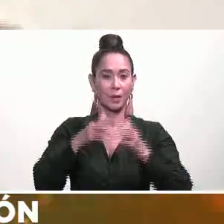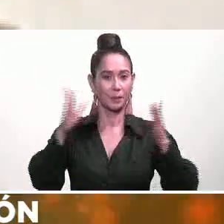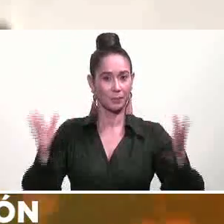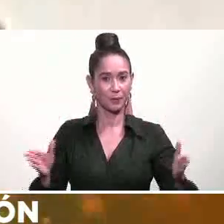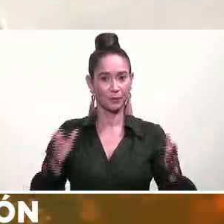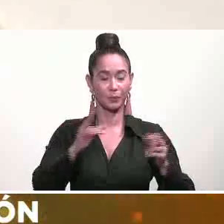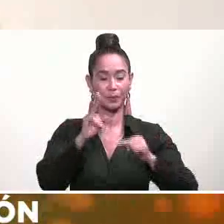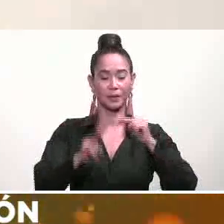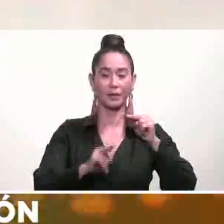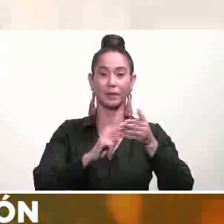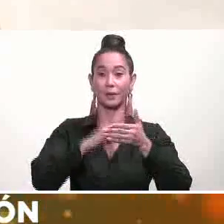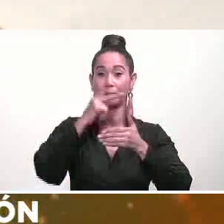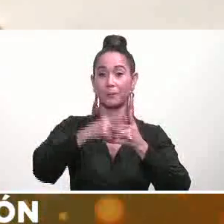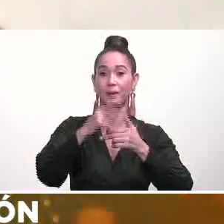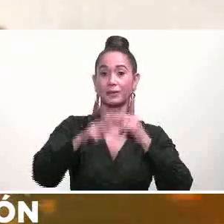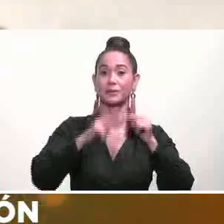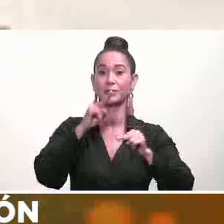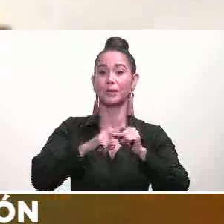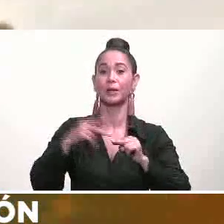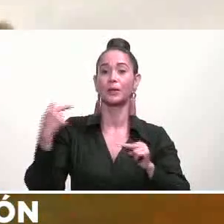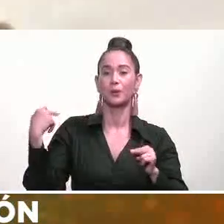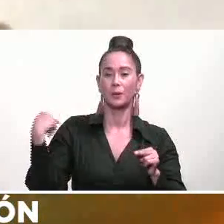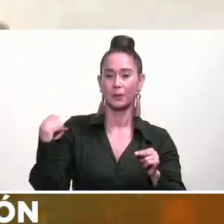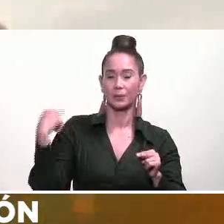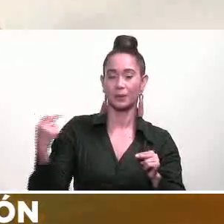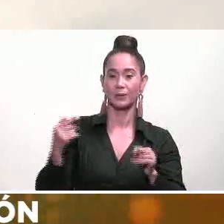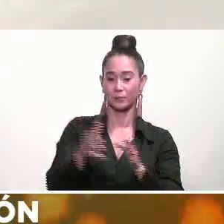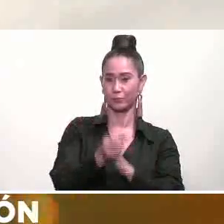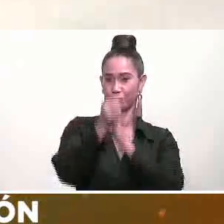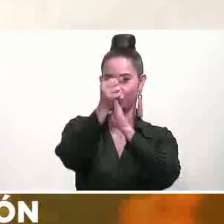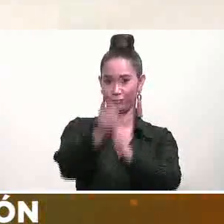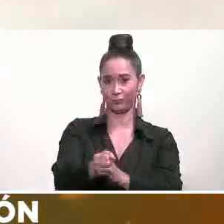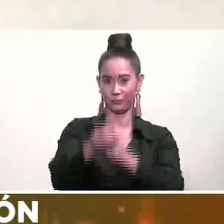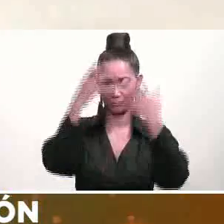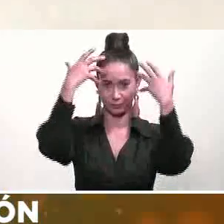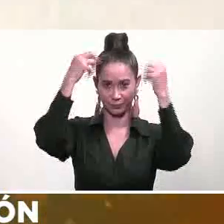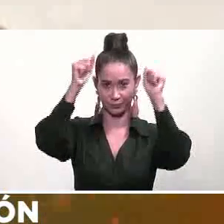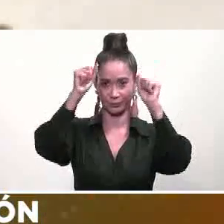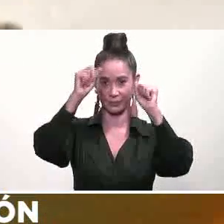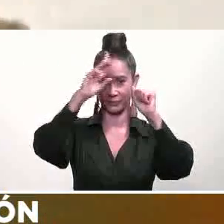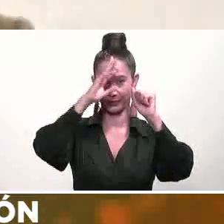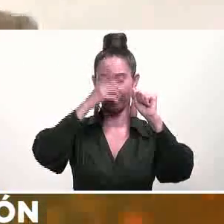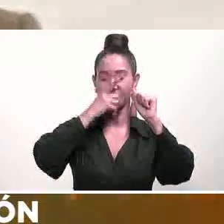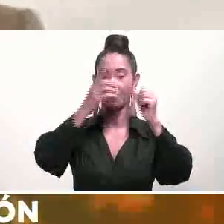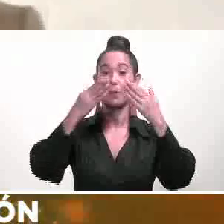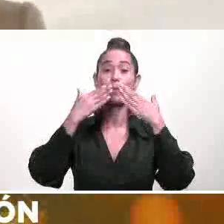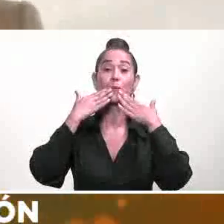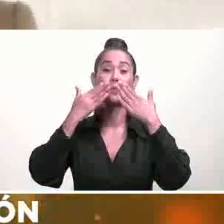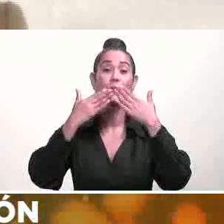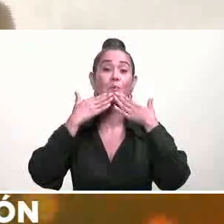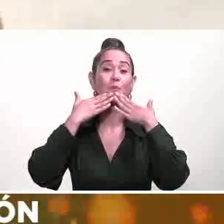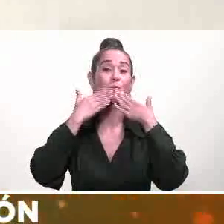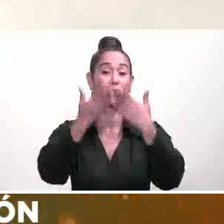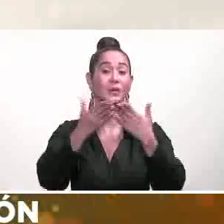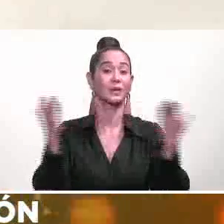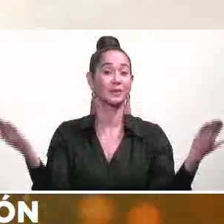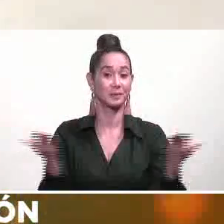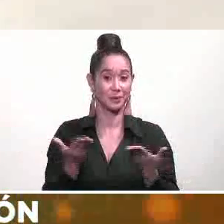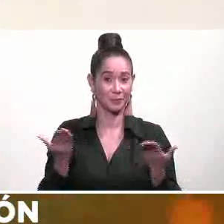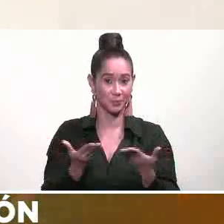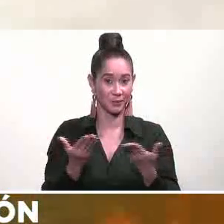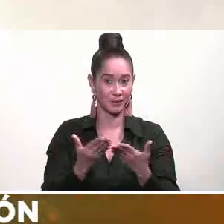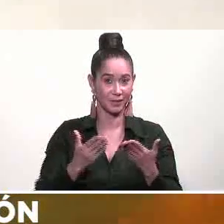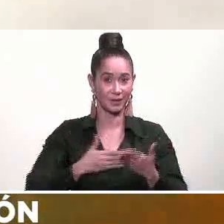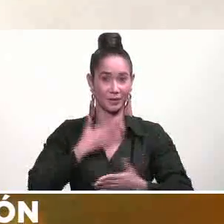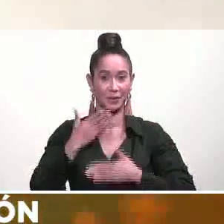Plan Nacional de Vacunación a cargo del excelentísimo señor Presidente de la República. Muchísimas gracias por estar aquí presente.